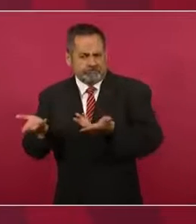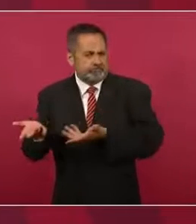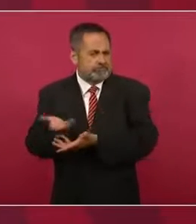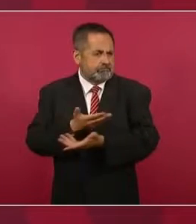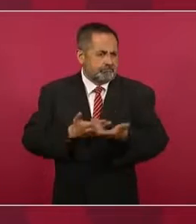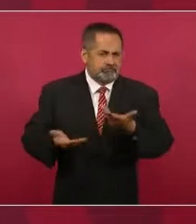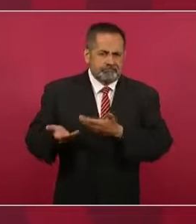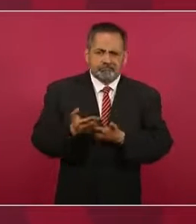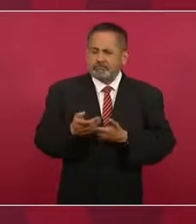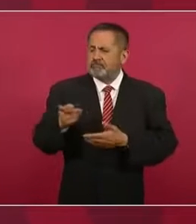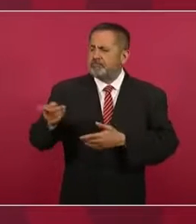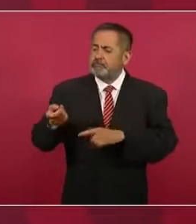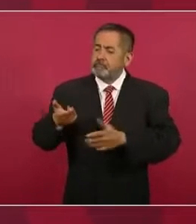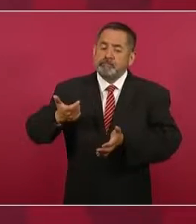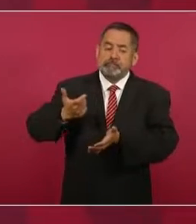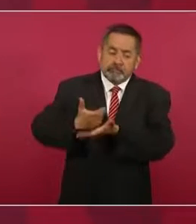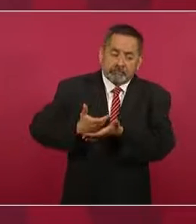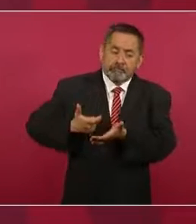para